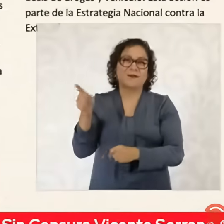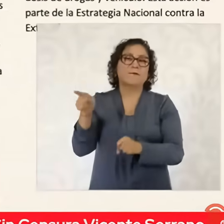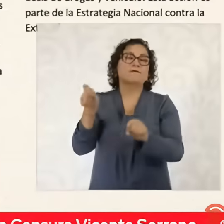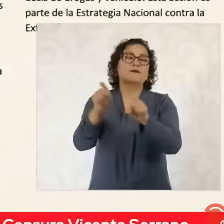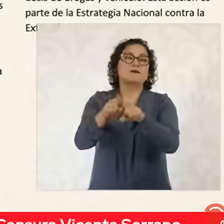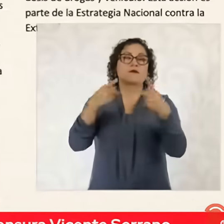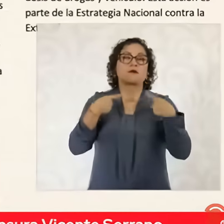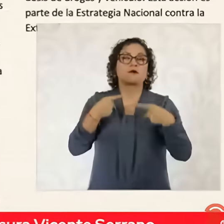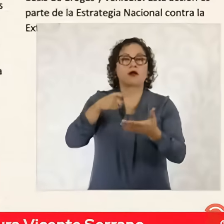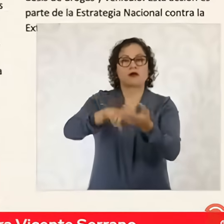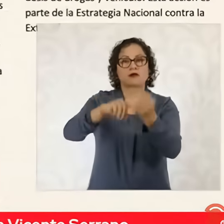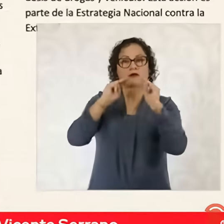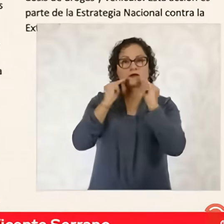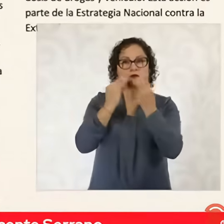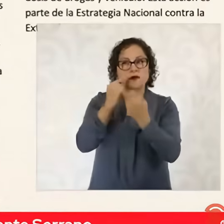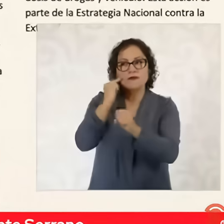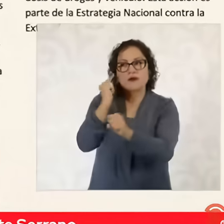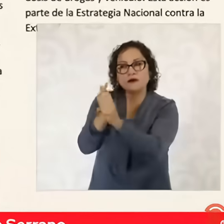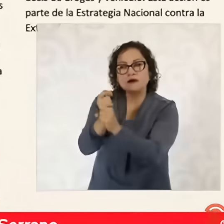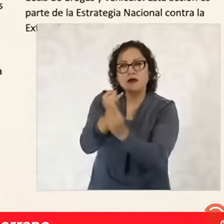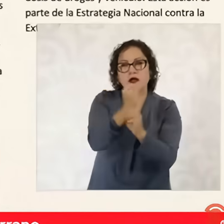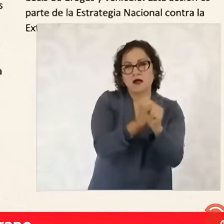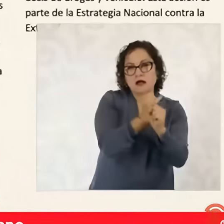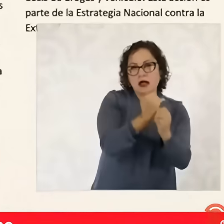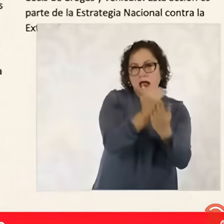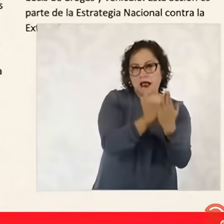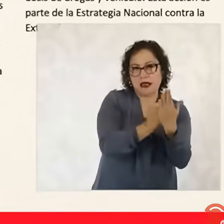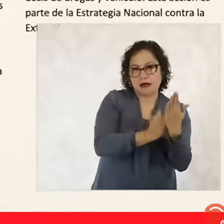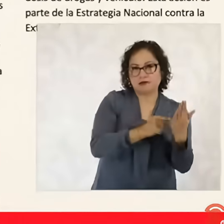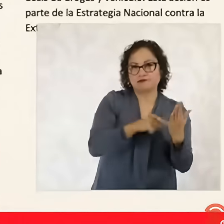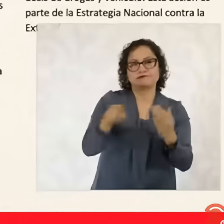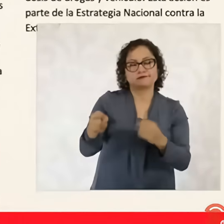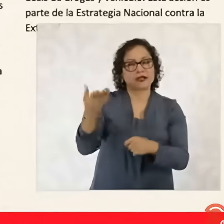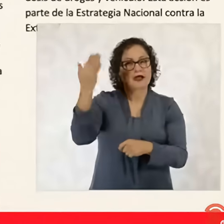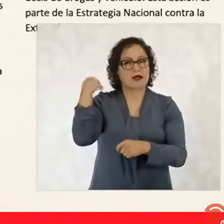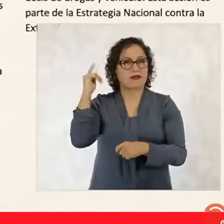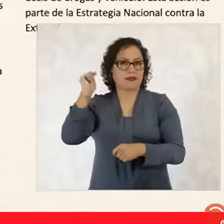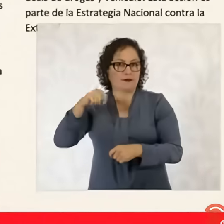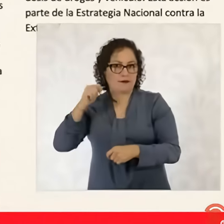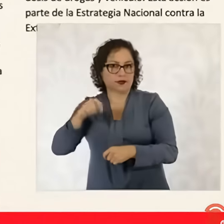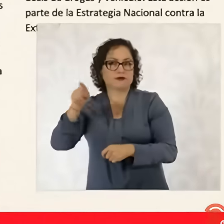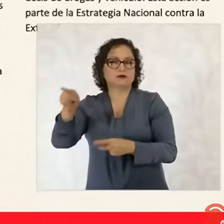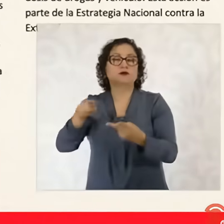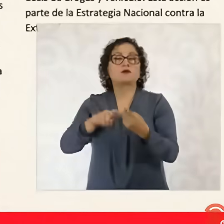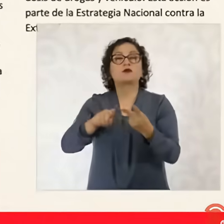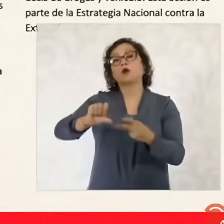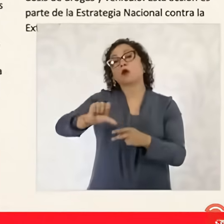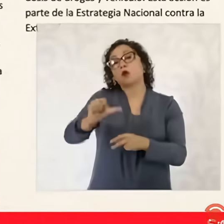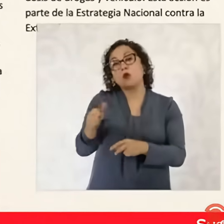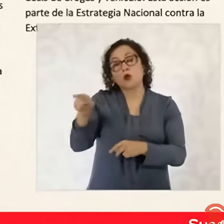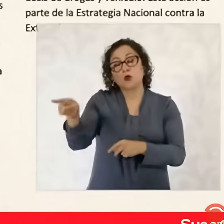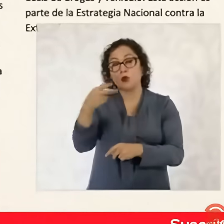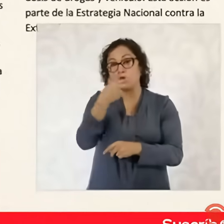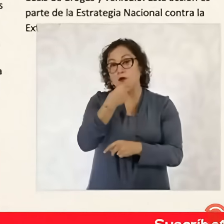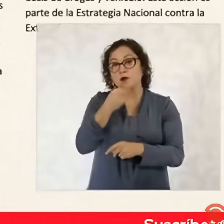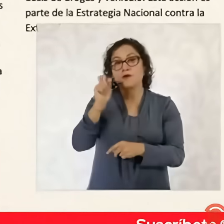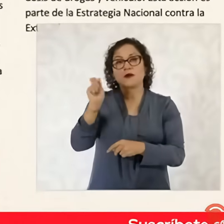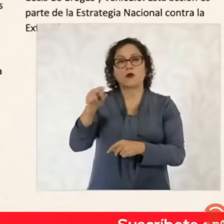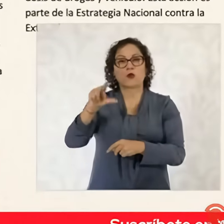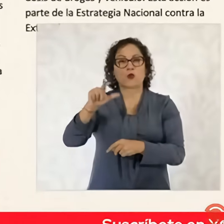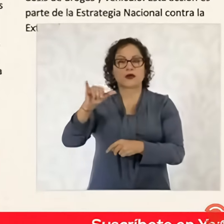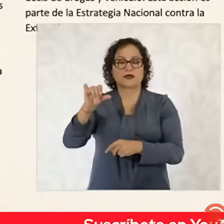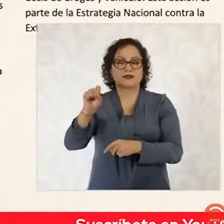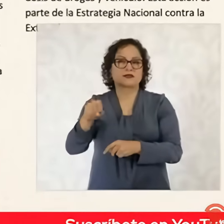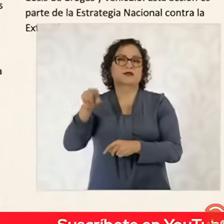organización identificado como generador de violencia en Tabasco. Ulises N. cuenta con orden de aprehensión por la Fiscalía General del Estado de Tabasco por